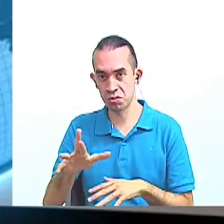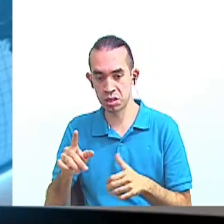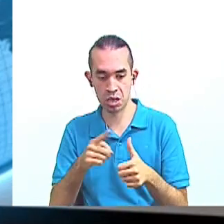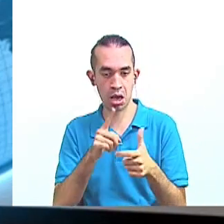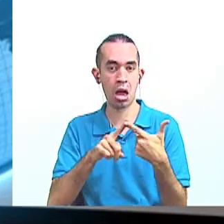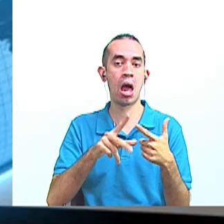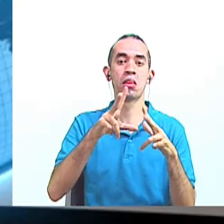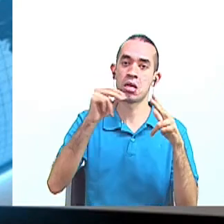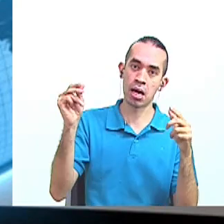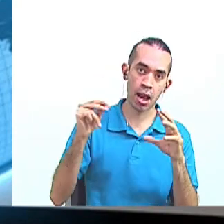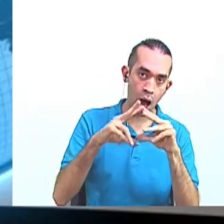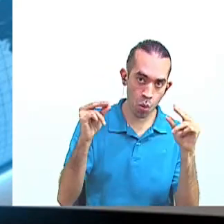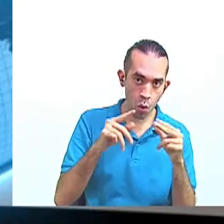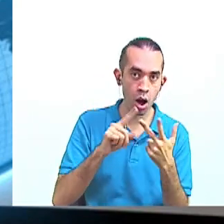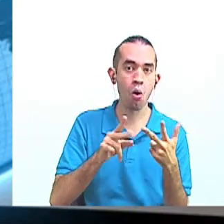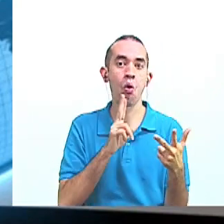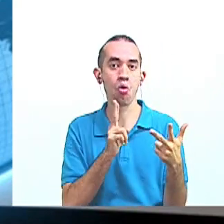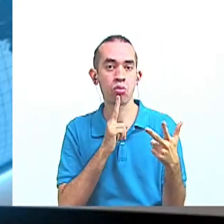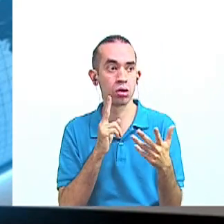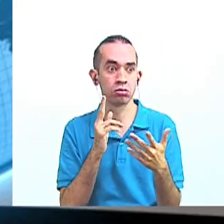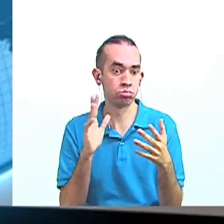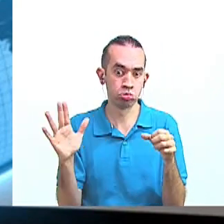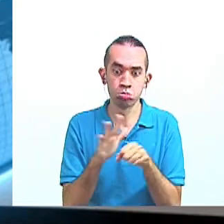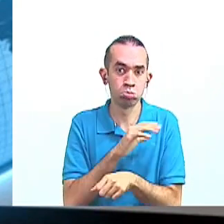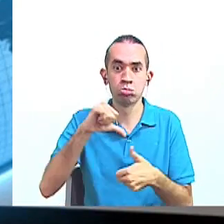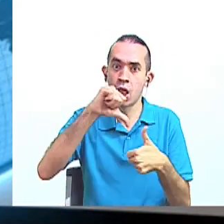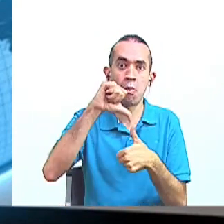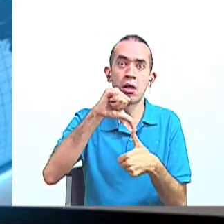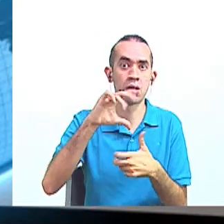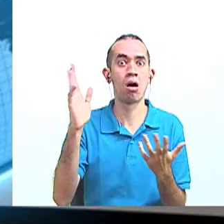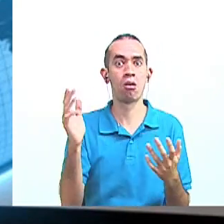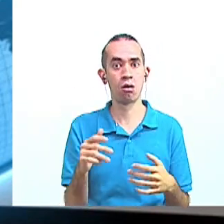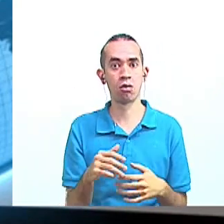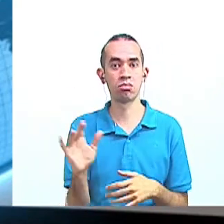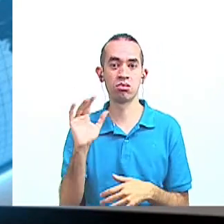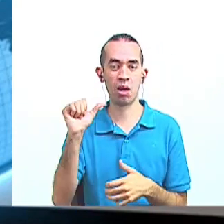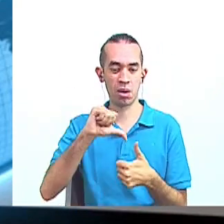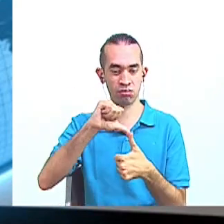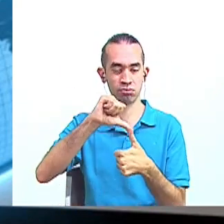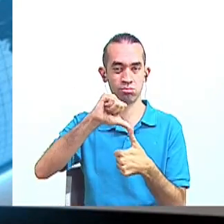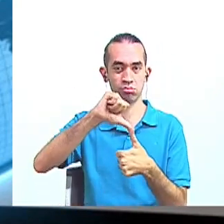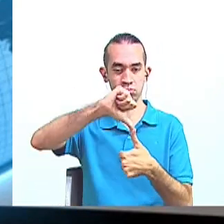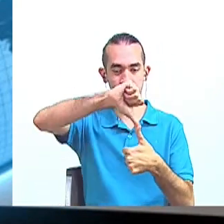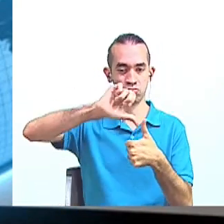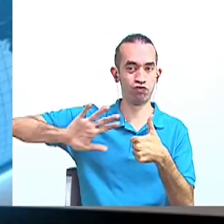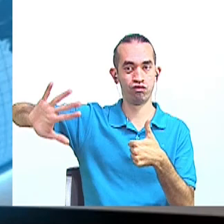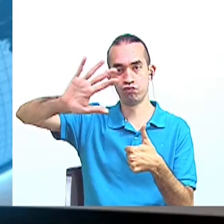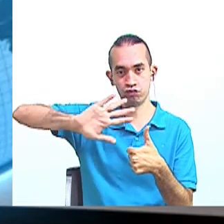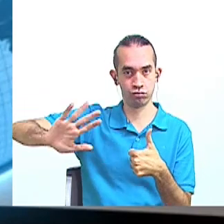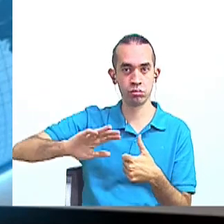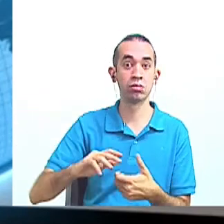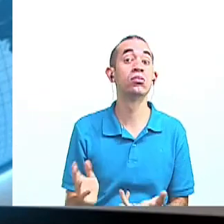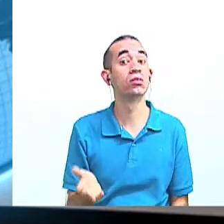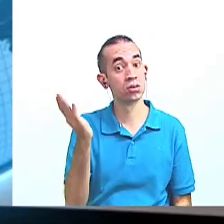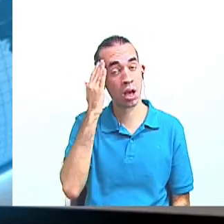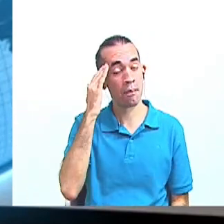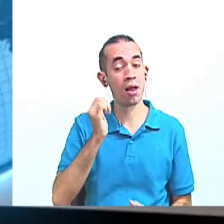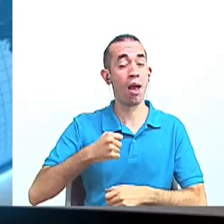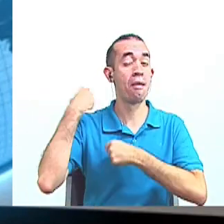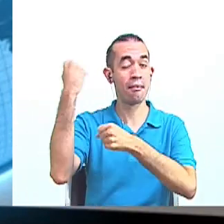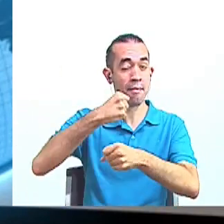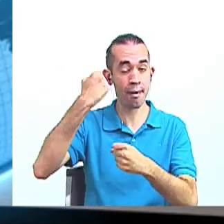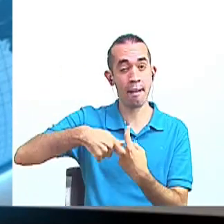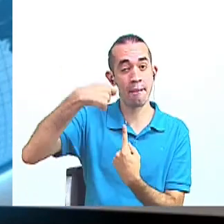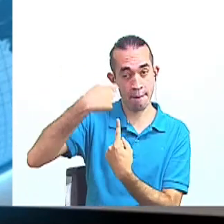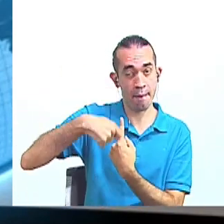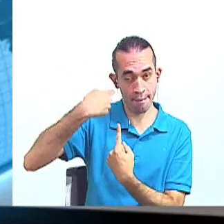Honduras, prácticamente en toda Centroamérica y por supuesto en el Caribe. La huelga bananera, y esto es algo muy